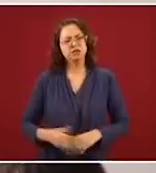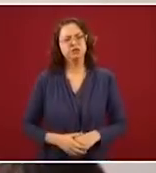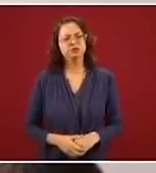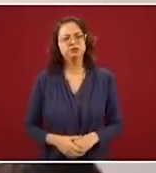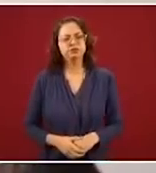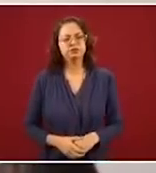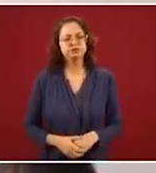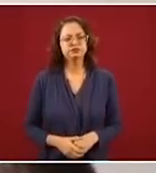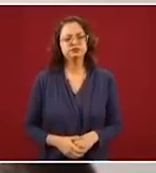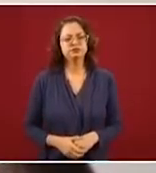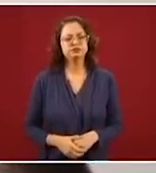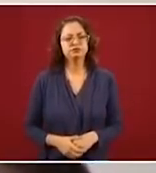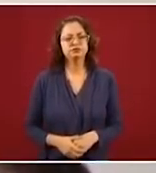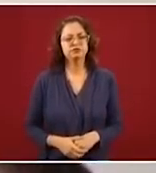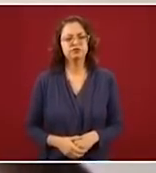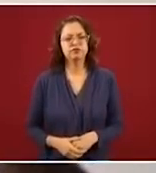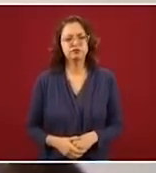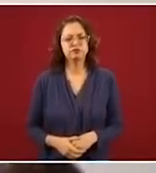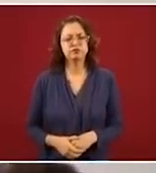si